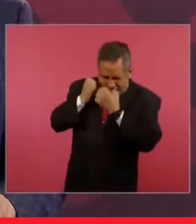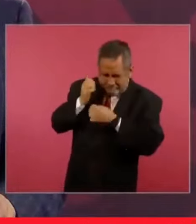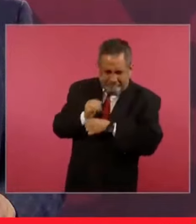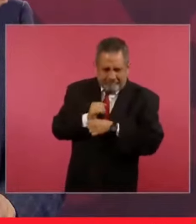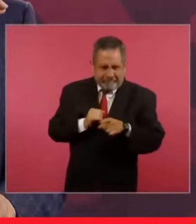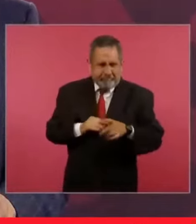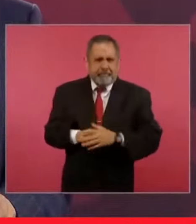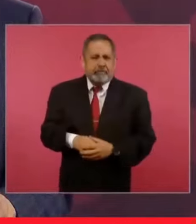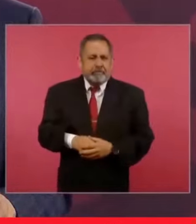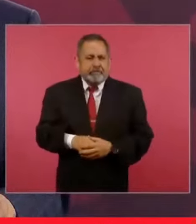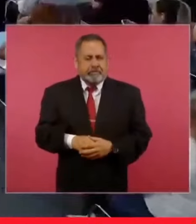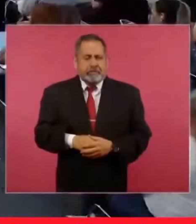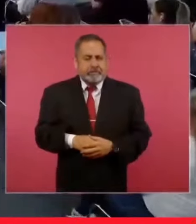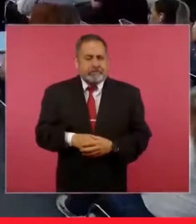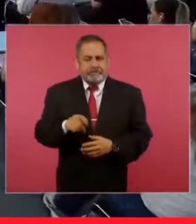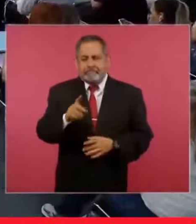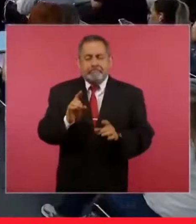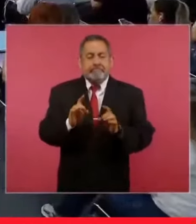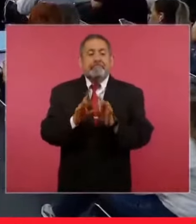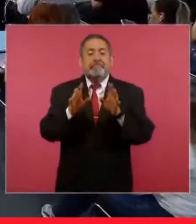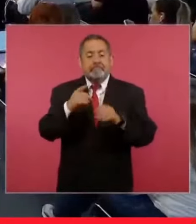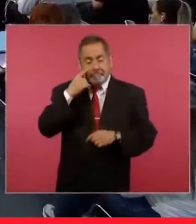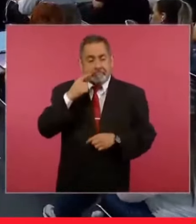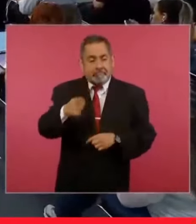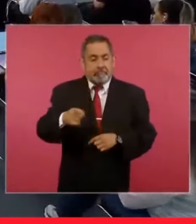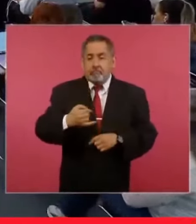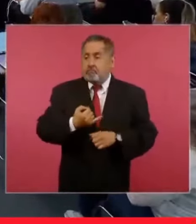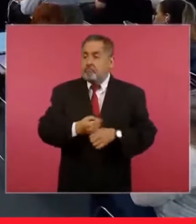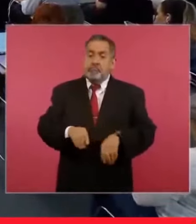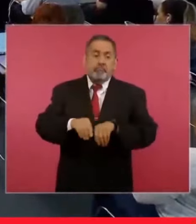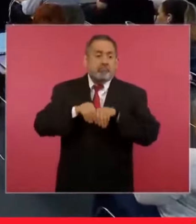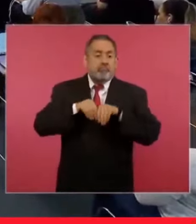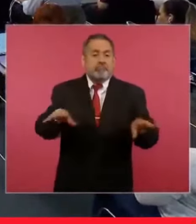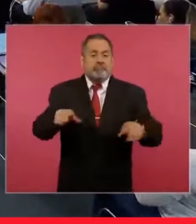que de pura casualidad lo dieron a conocer